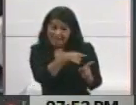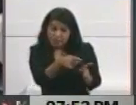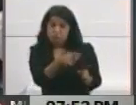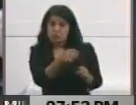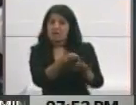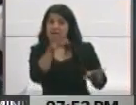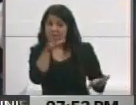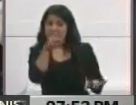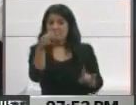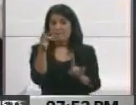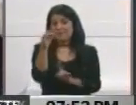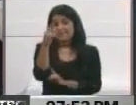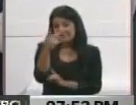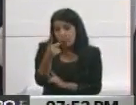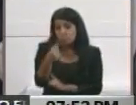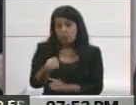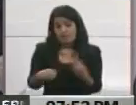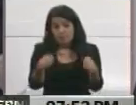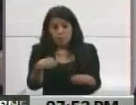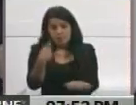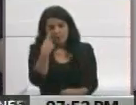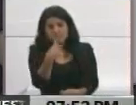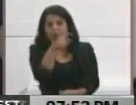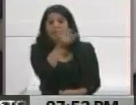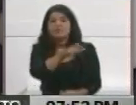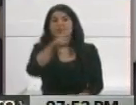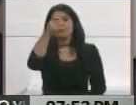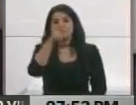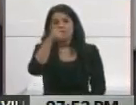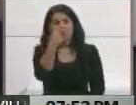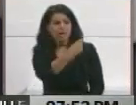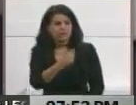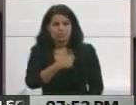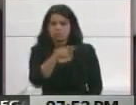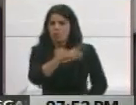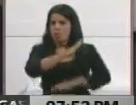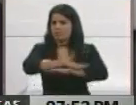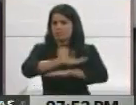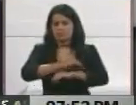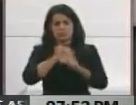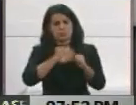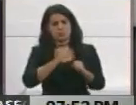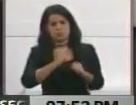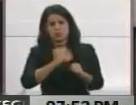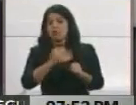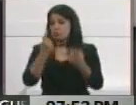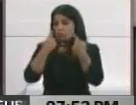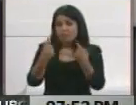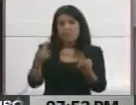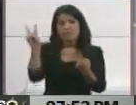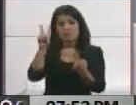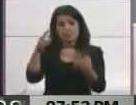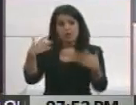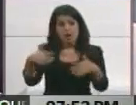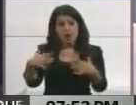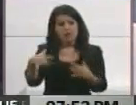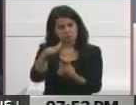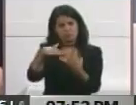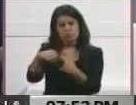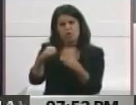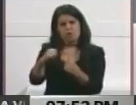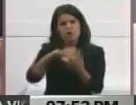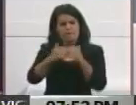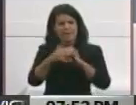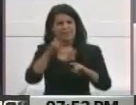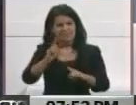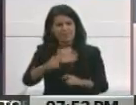momento en que el país tiene grandes desafíos tiene problemas que resolver Bueno estamos en una confrontación al